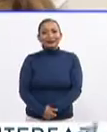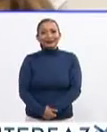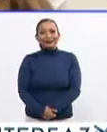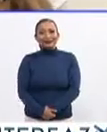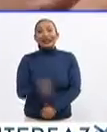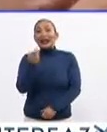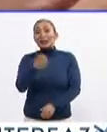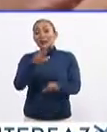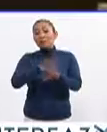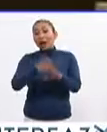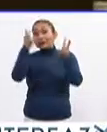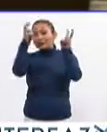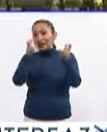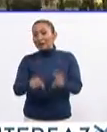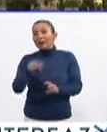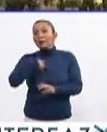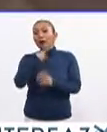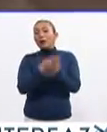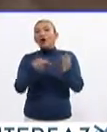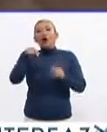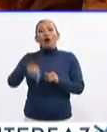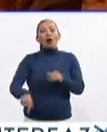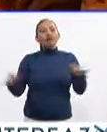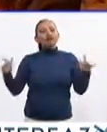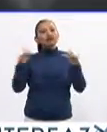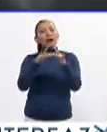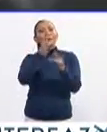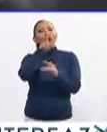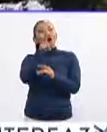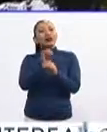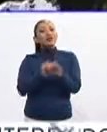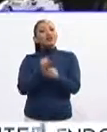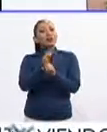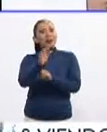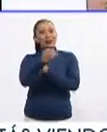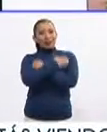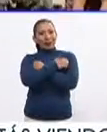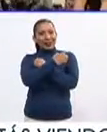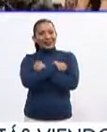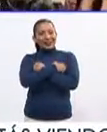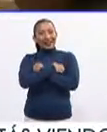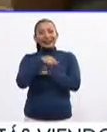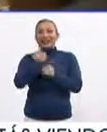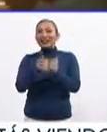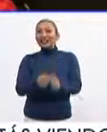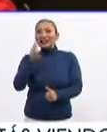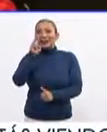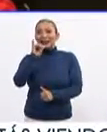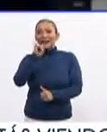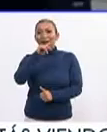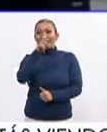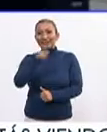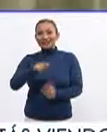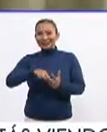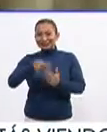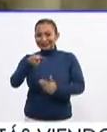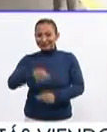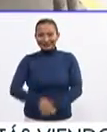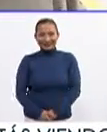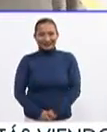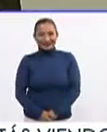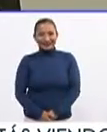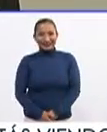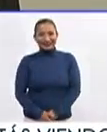consiste. Esto y mucho más en el programa que te conecta con lo mejor de la información en educación. Quédate a ver Interfaz.